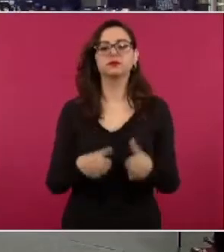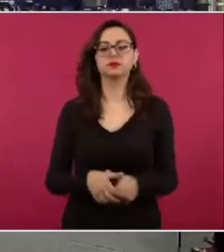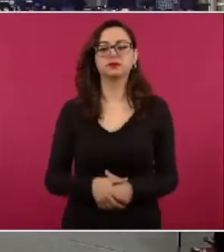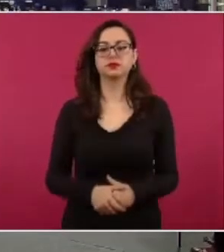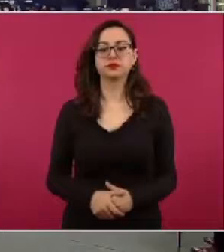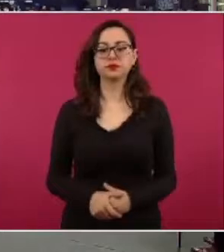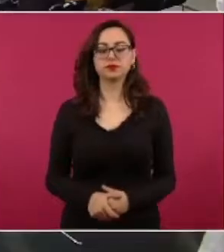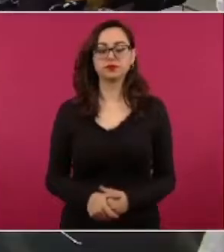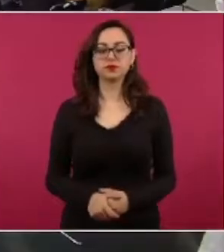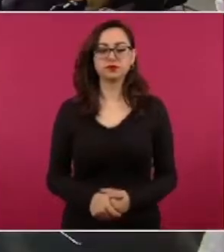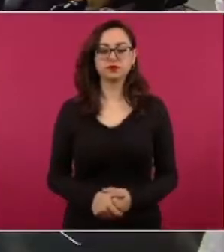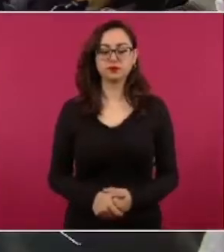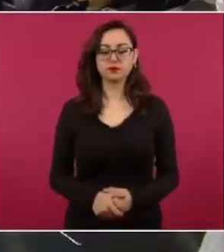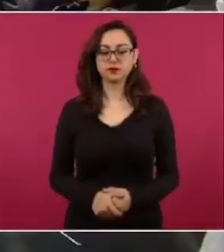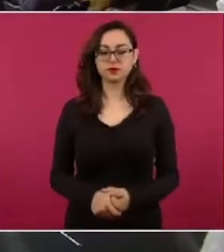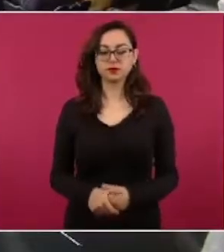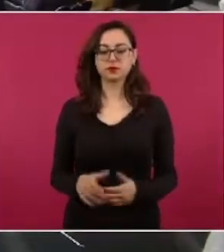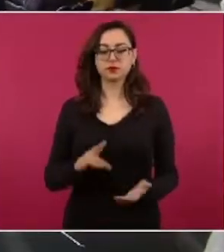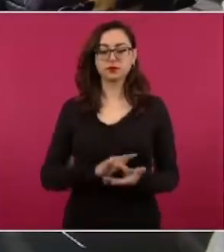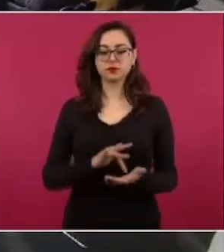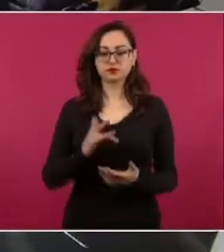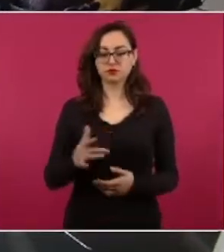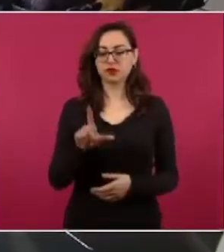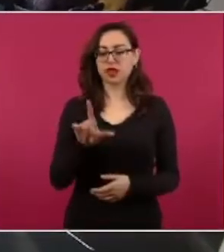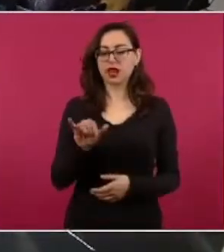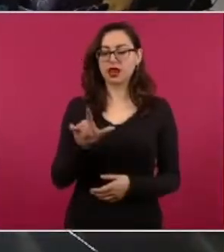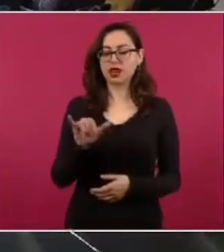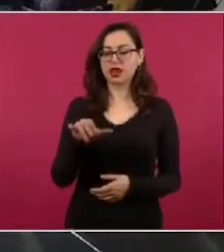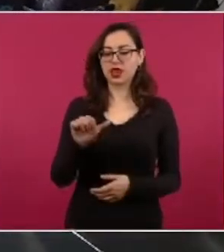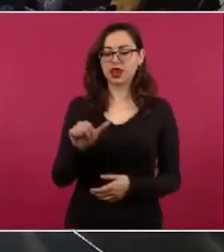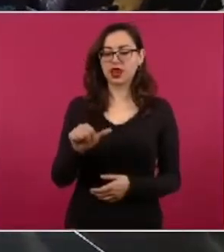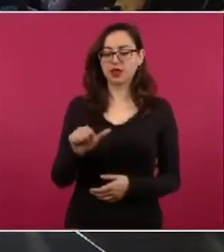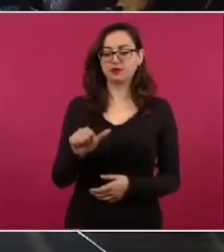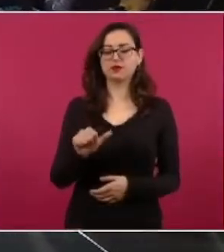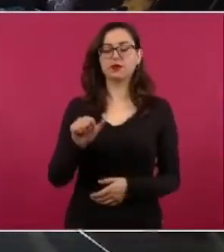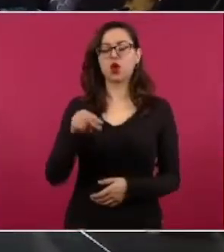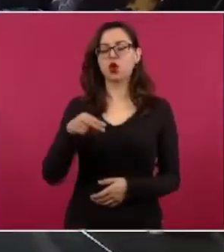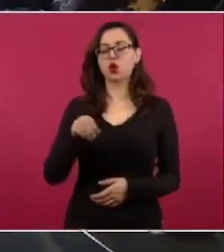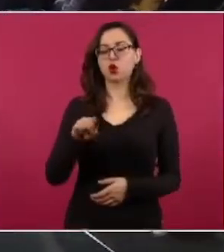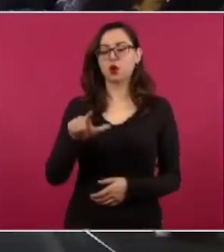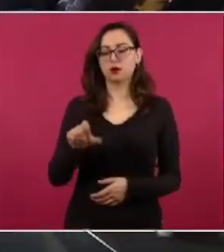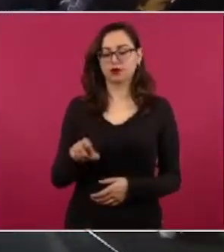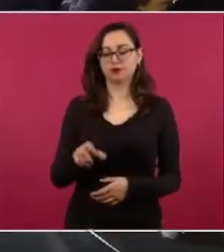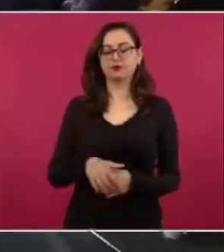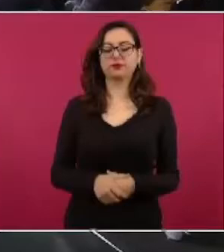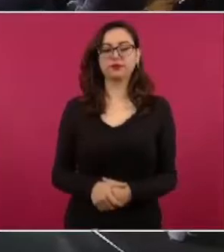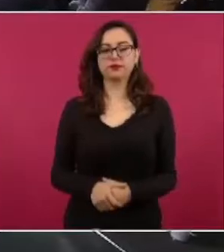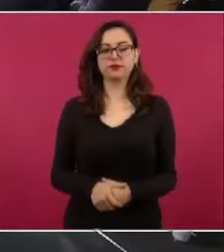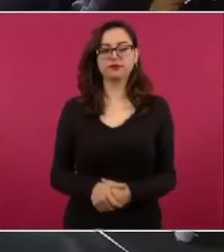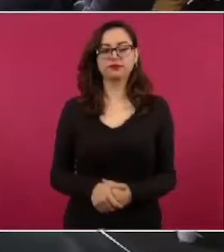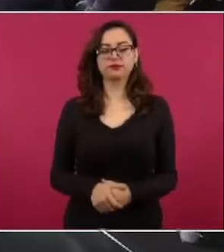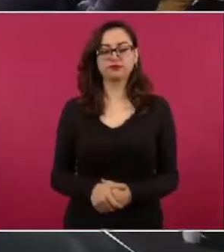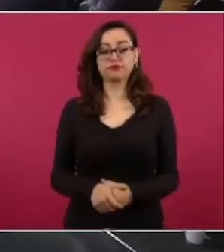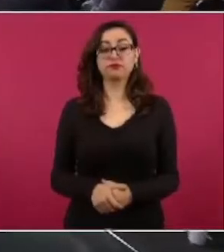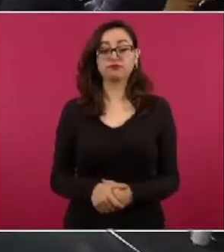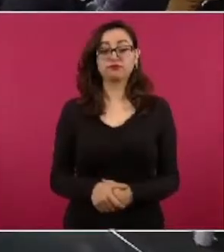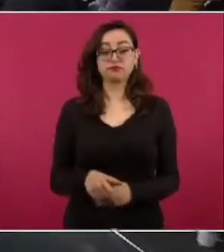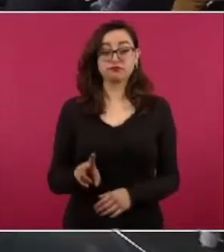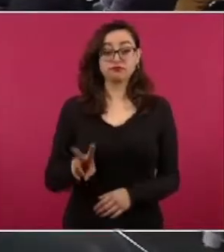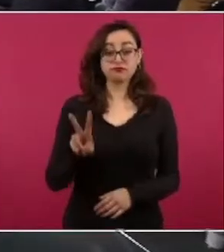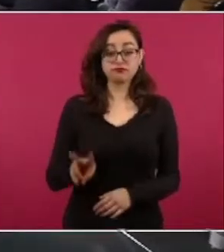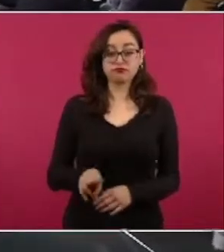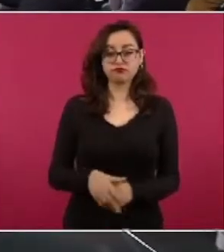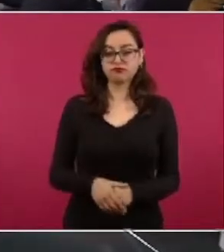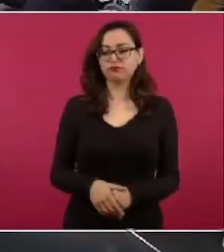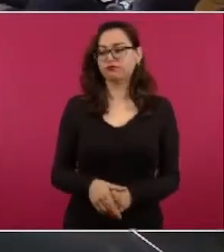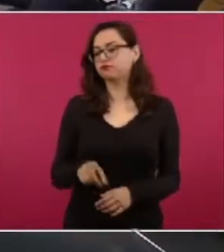Gracias, presidente. Gracias, Liliana Noble de Pulso Saludable. Efectivamente, el tema que alude hoy está en algún